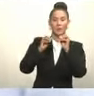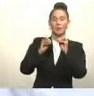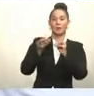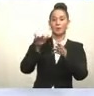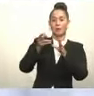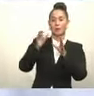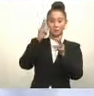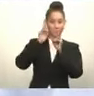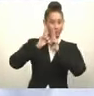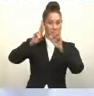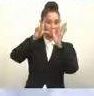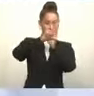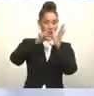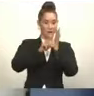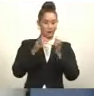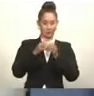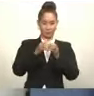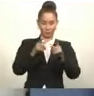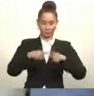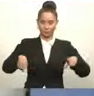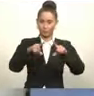y a respetar el espacio público.